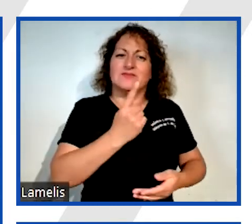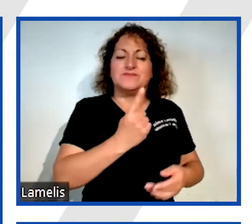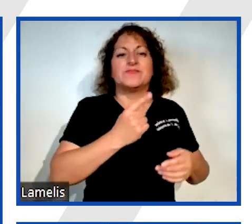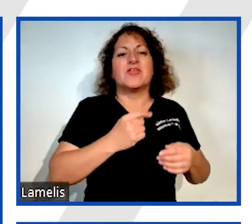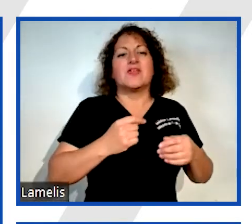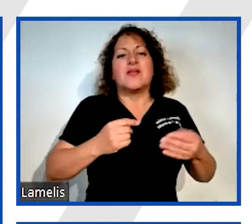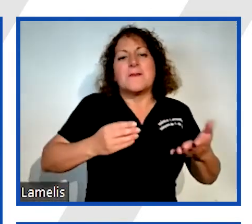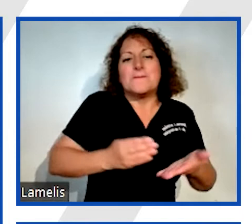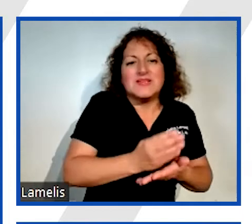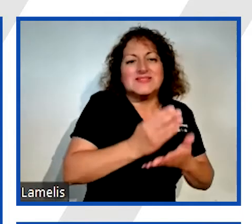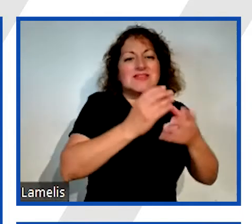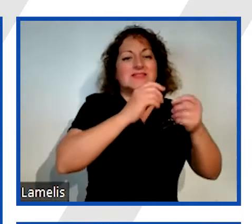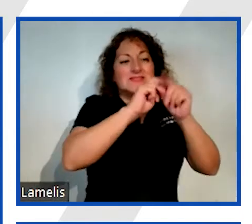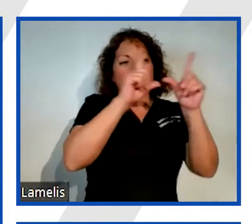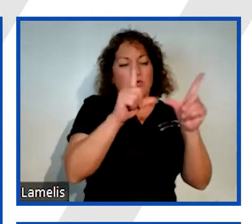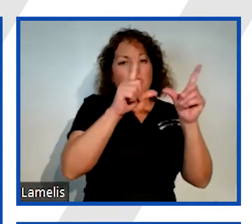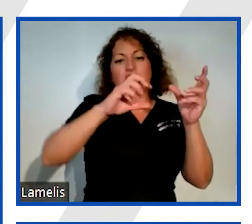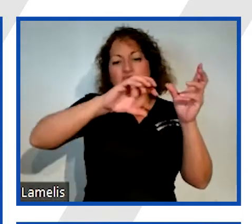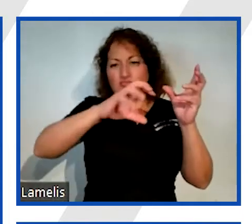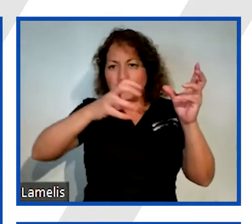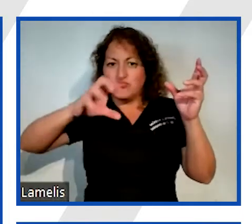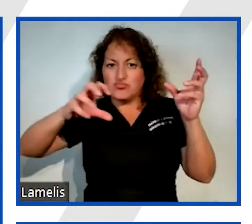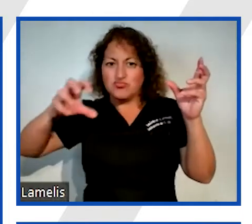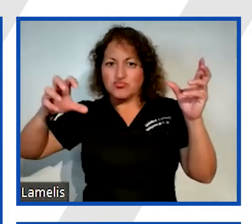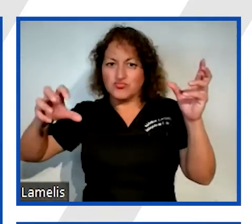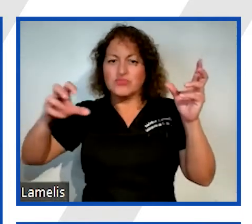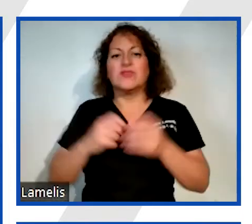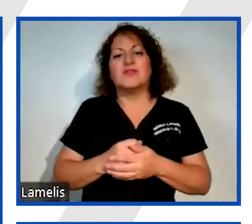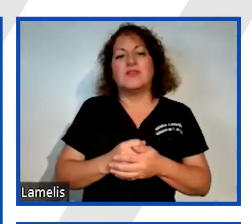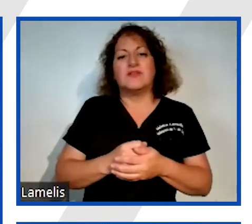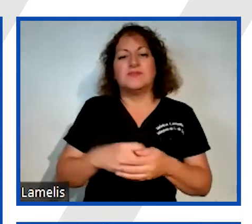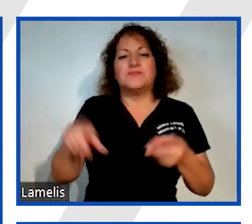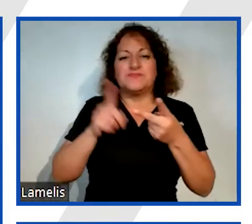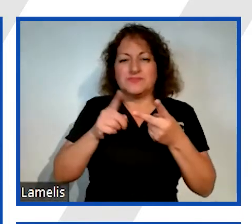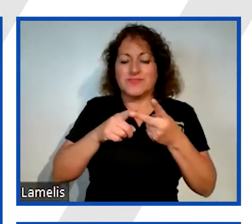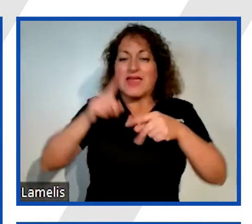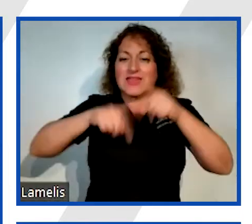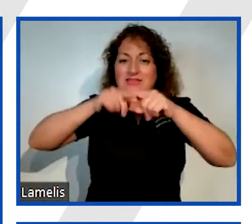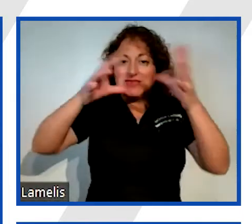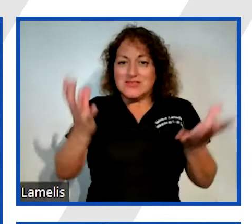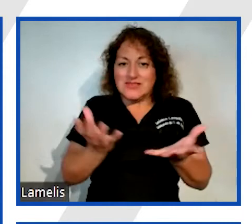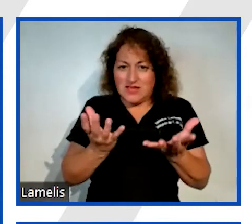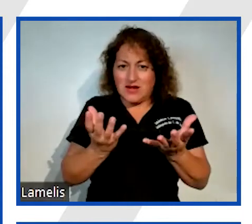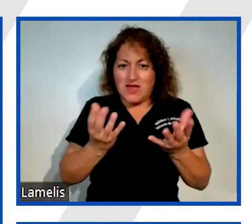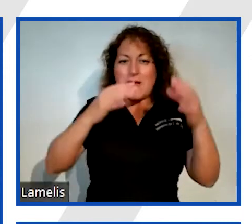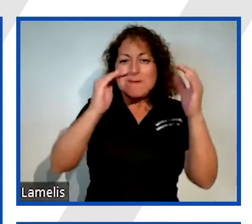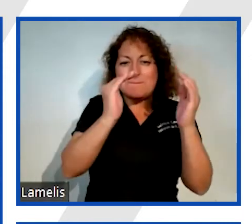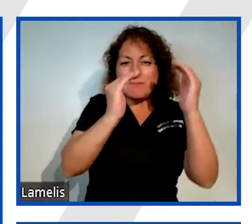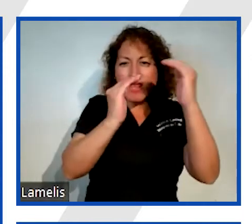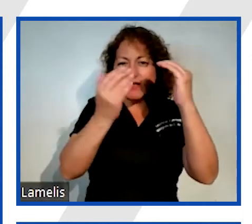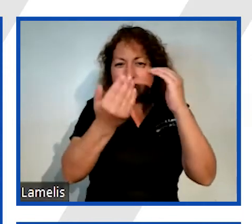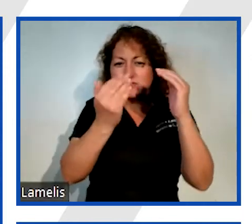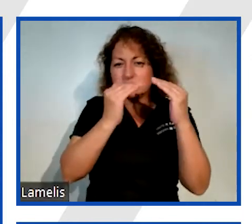van a ser el sol la tierra el segundo las placas tectónicas después les voy a explicar por qué es importante tercero la evolución completa de la vida